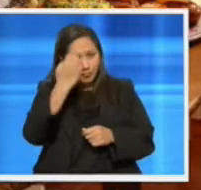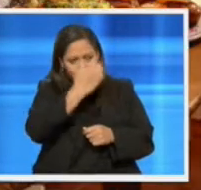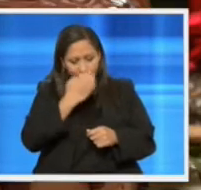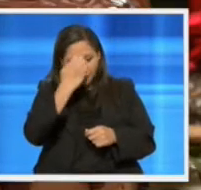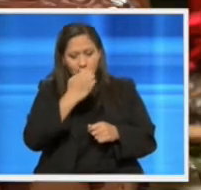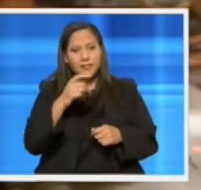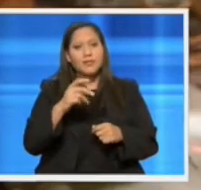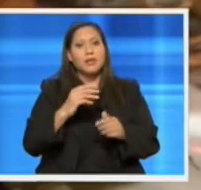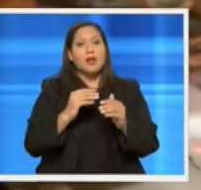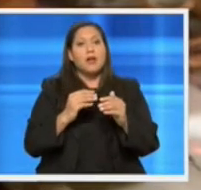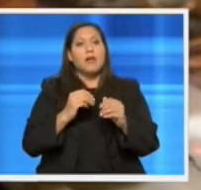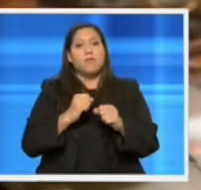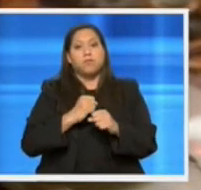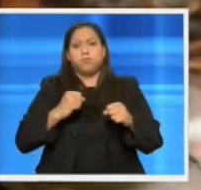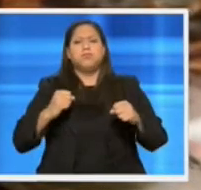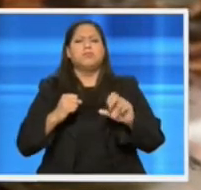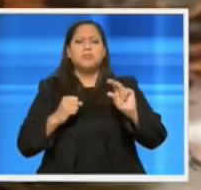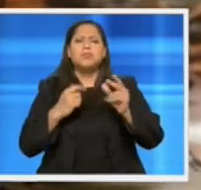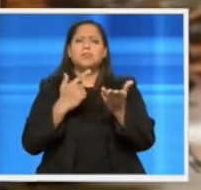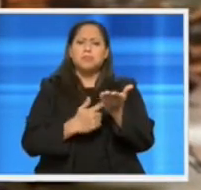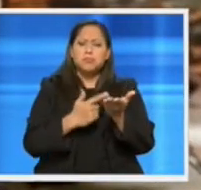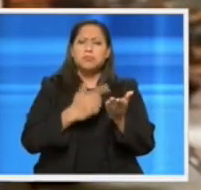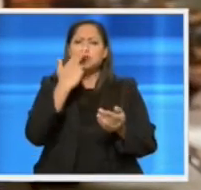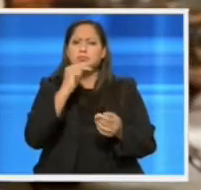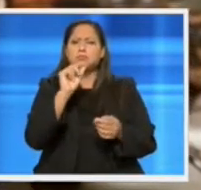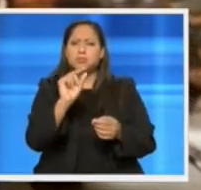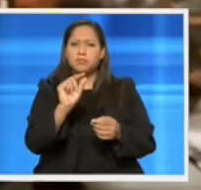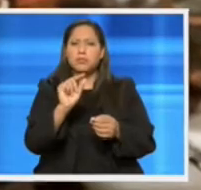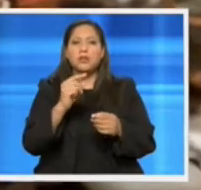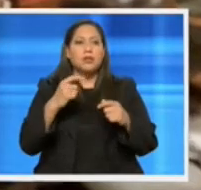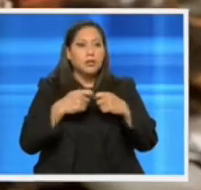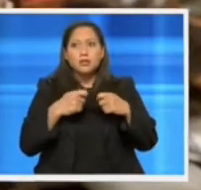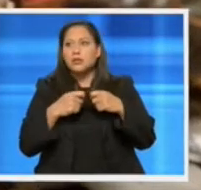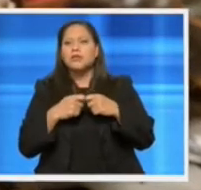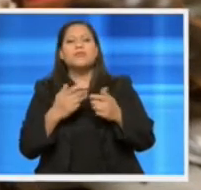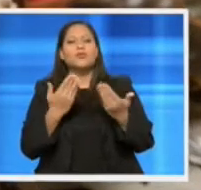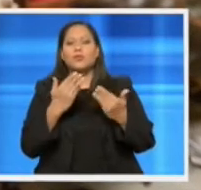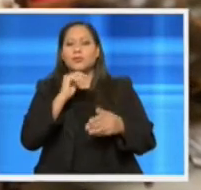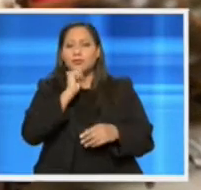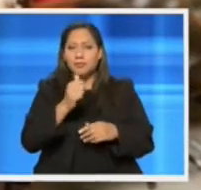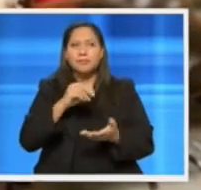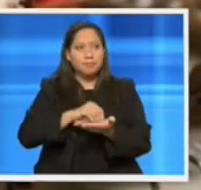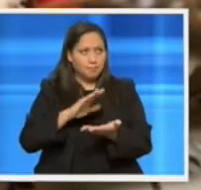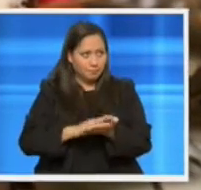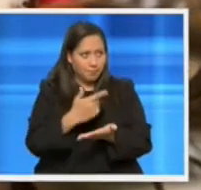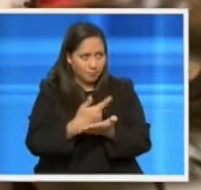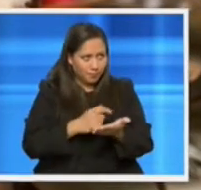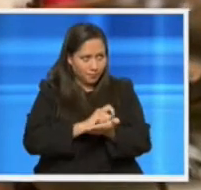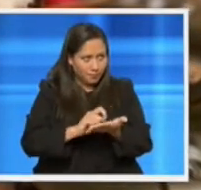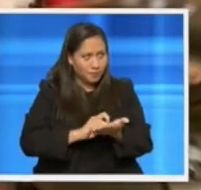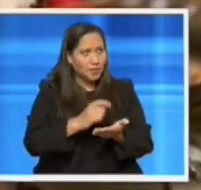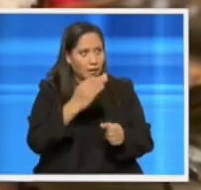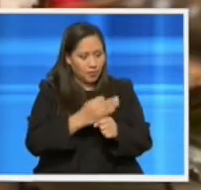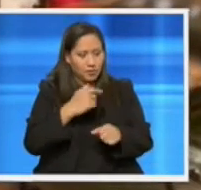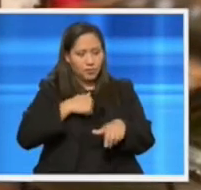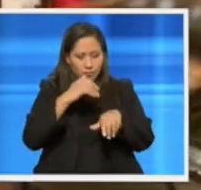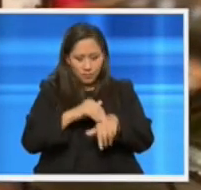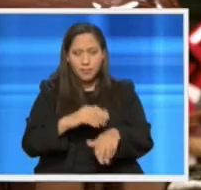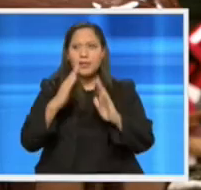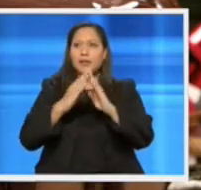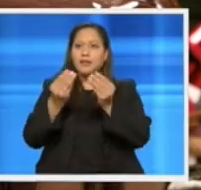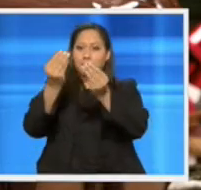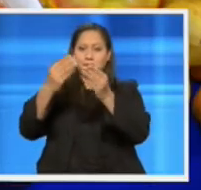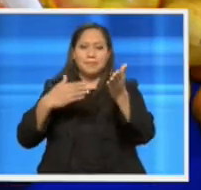manera no subes tanto, reduces grasa, azúcar y no te va a dar tanta ansiedad. Ok, ahorita voy a apuntar la receta que me diste, la voy a llevar a casa y que la